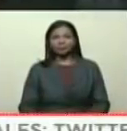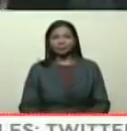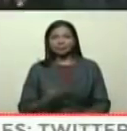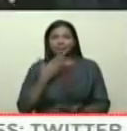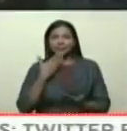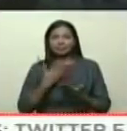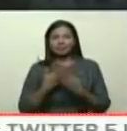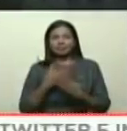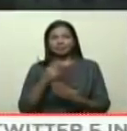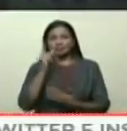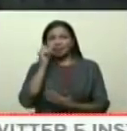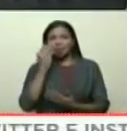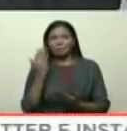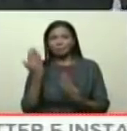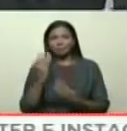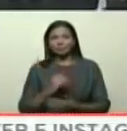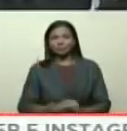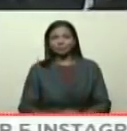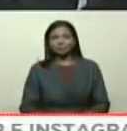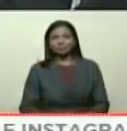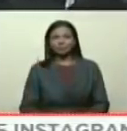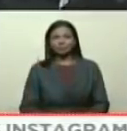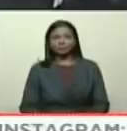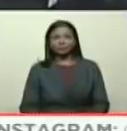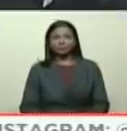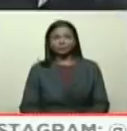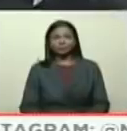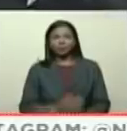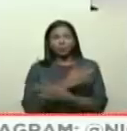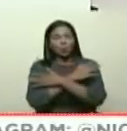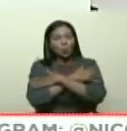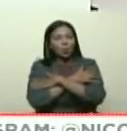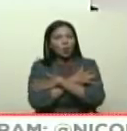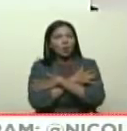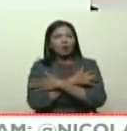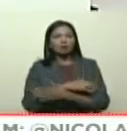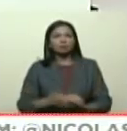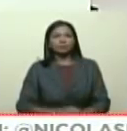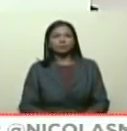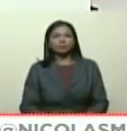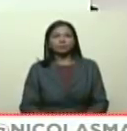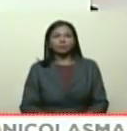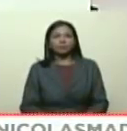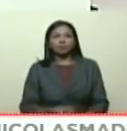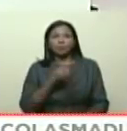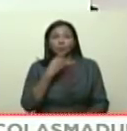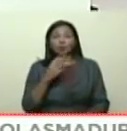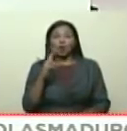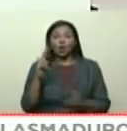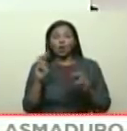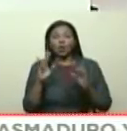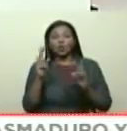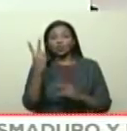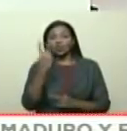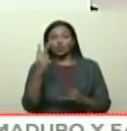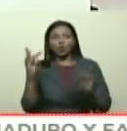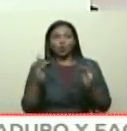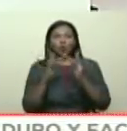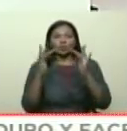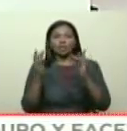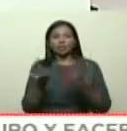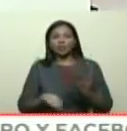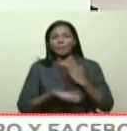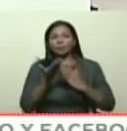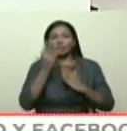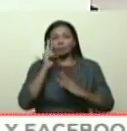Gracias, Rangelowski. Rangelowski, gracias, un abrazo. Bueno, tenemos dos pases importantes para seguir mostrando